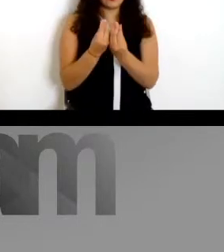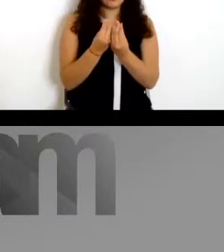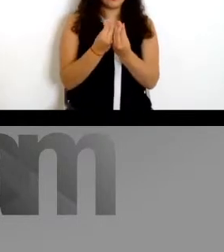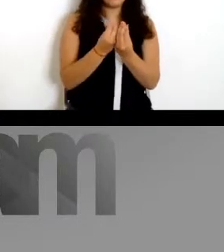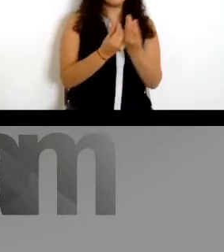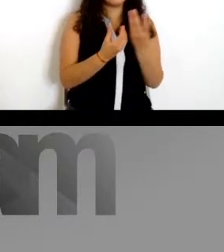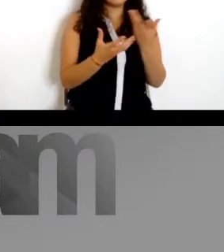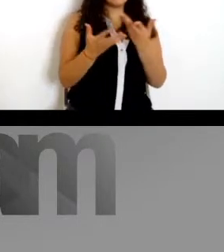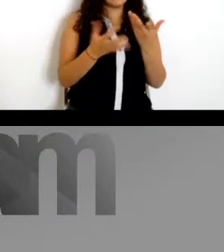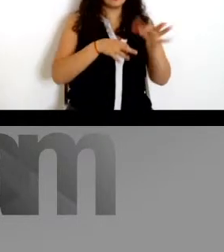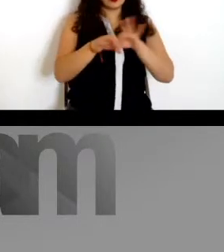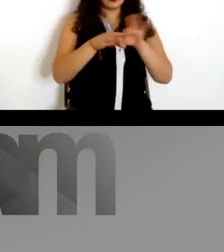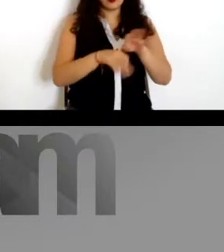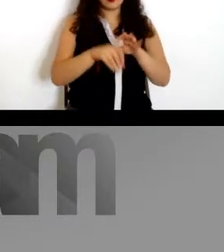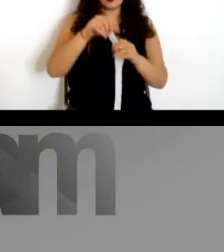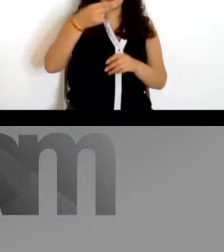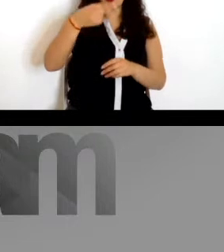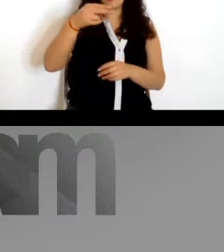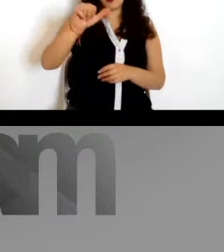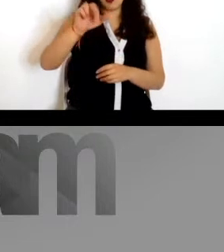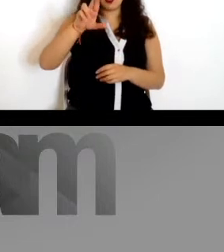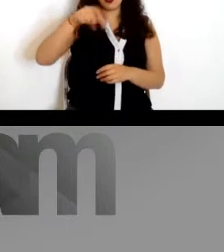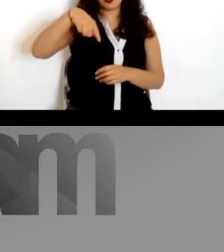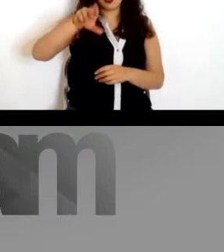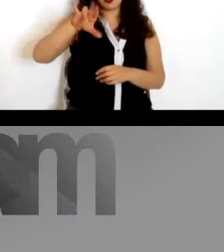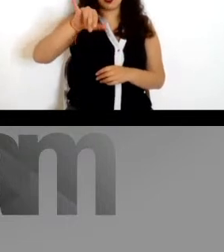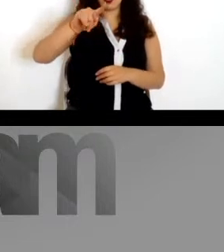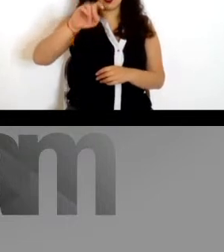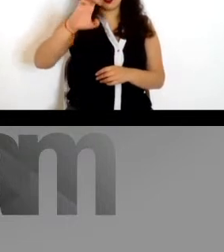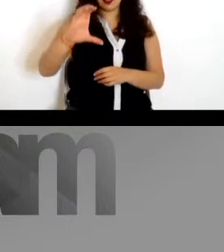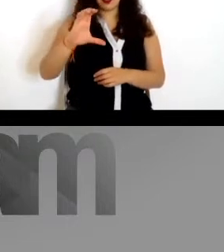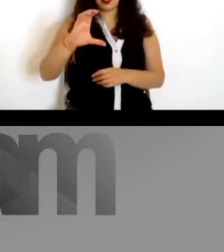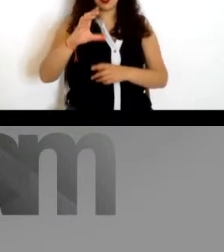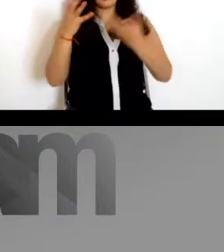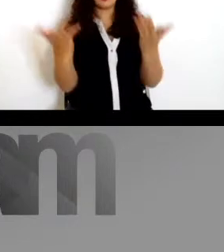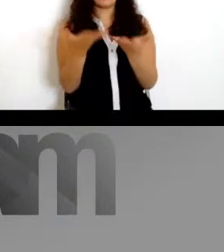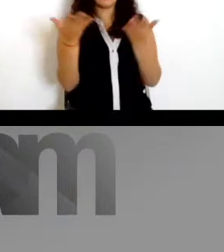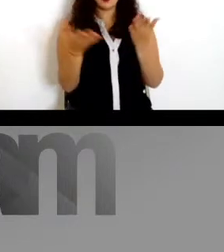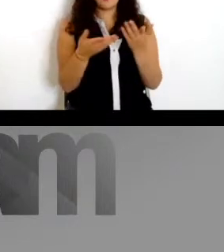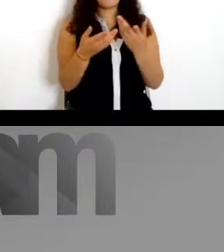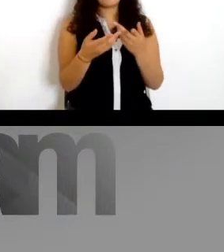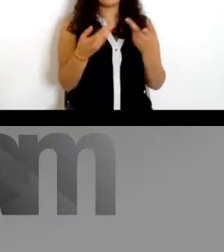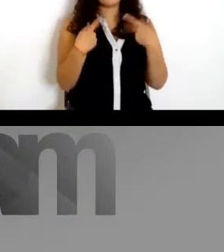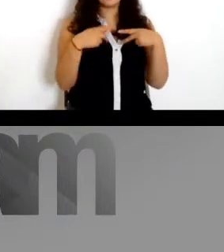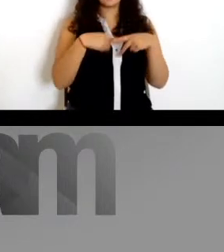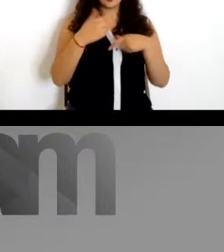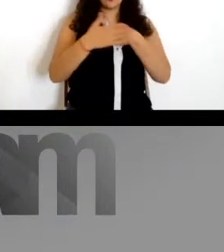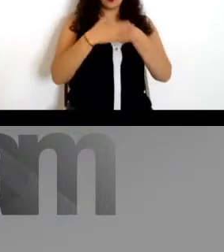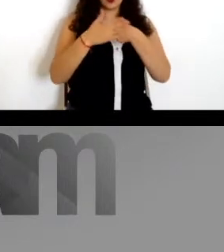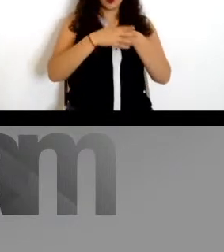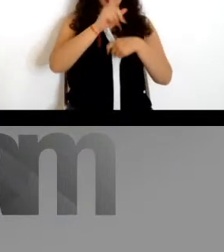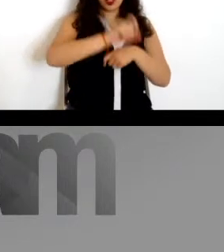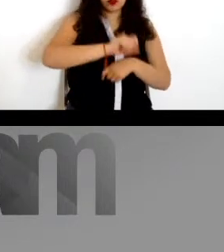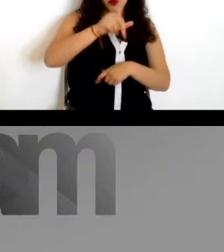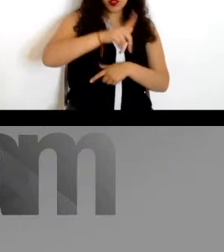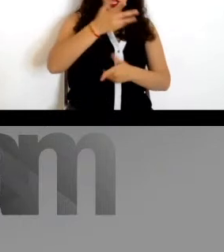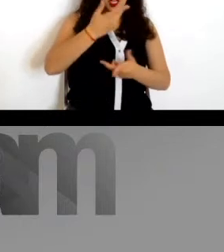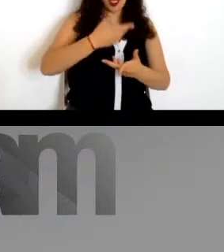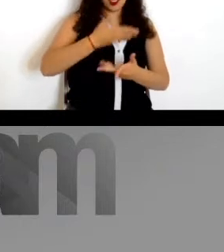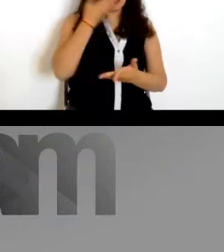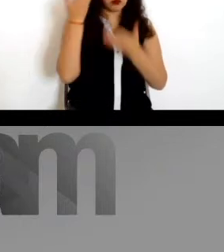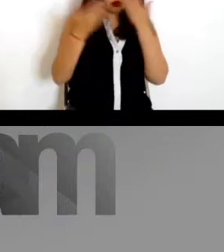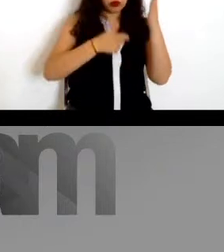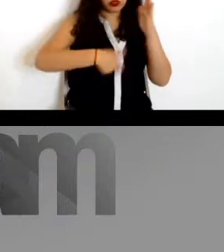Esto con la Escuela de Arquitectura, en la cual de nueva cuenta se promueve que los futuros profesionistas de arquitectura conozcan